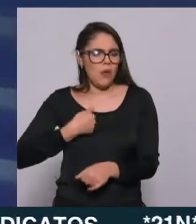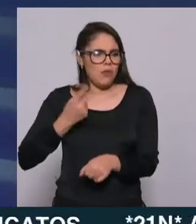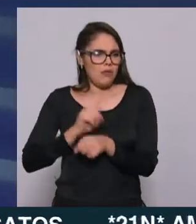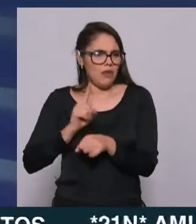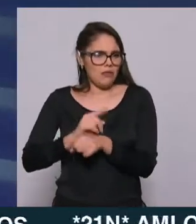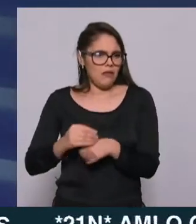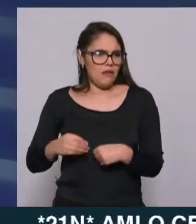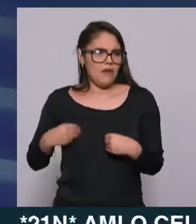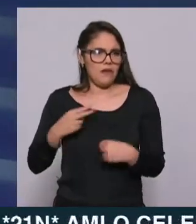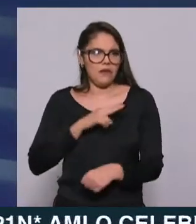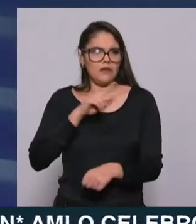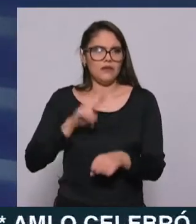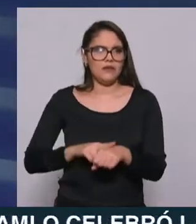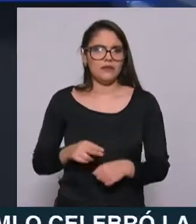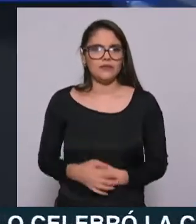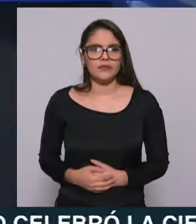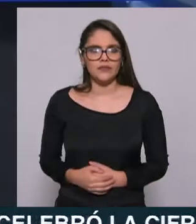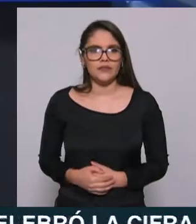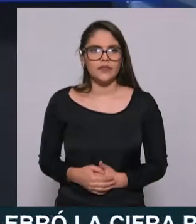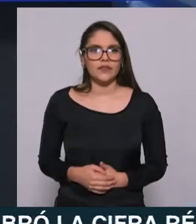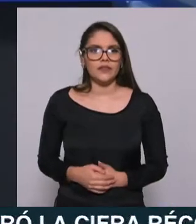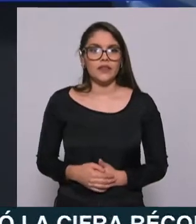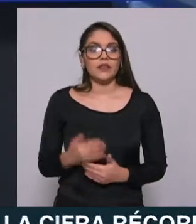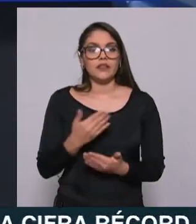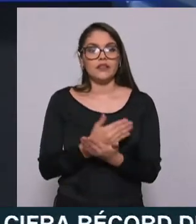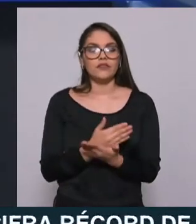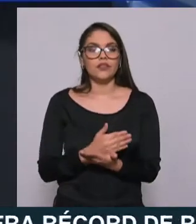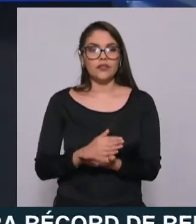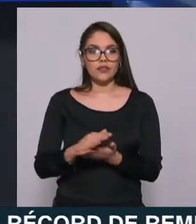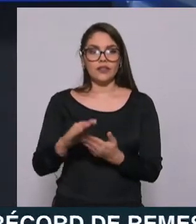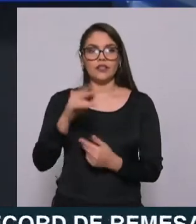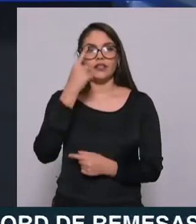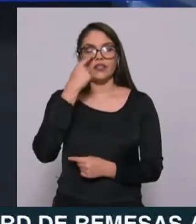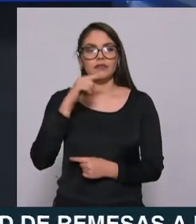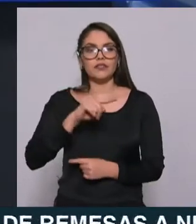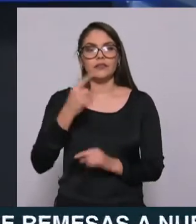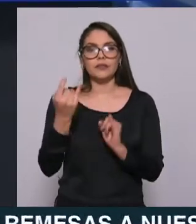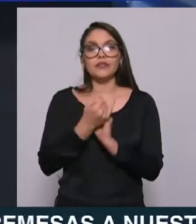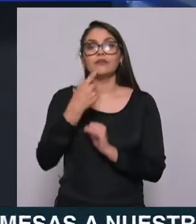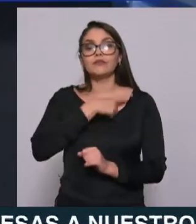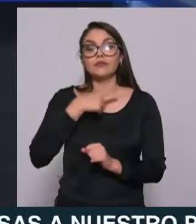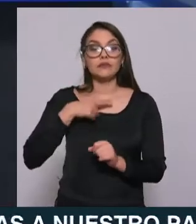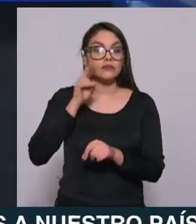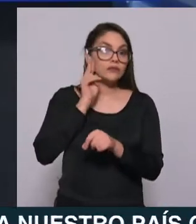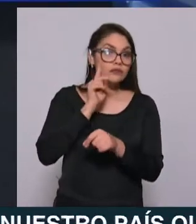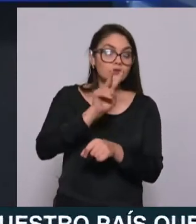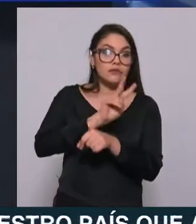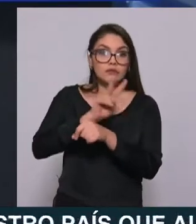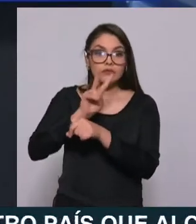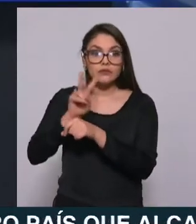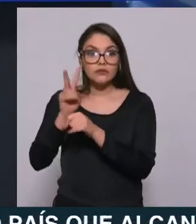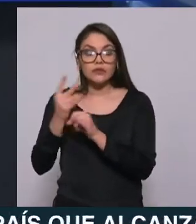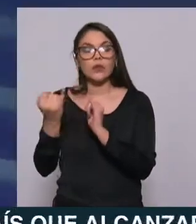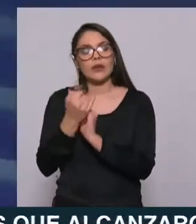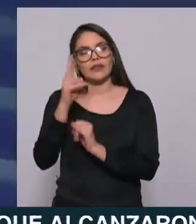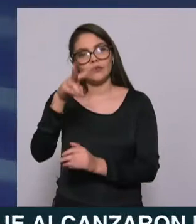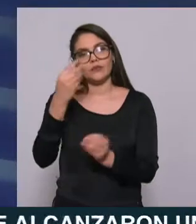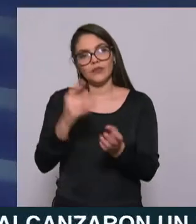cotidiana. Pues Cuauhtémoc, que estaremos muy pendientes porque además van ustedes a pisar callos muy sensibles e intereses económicos. No sabes cómo te